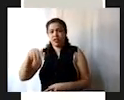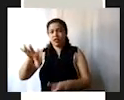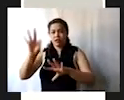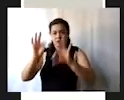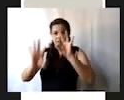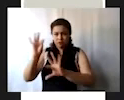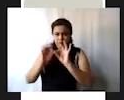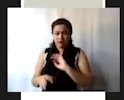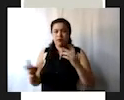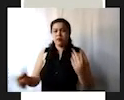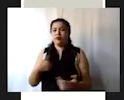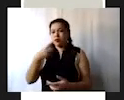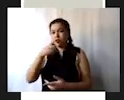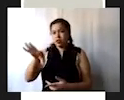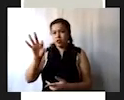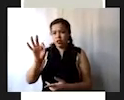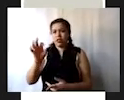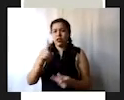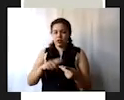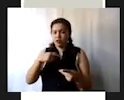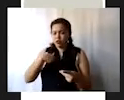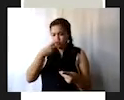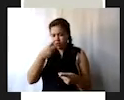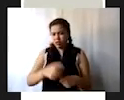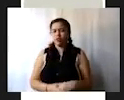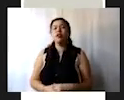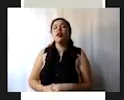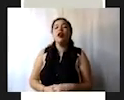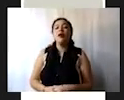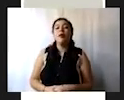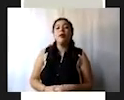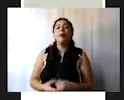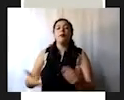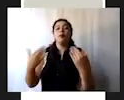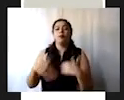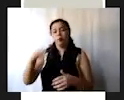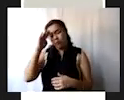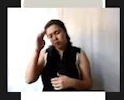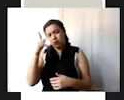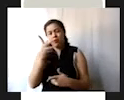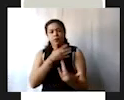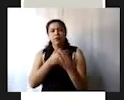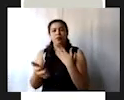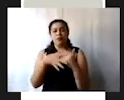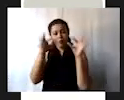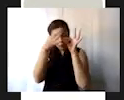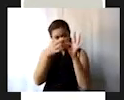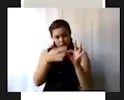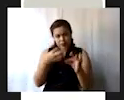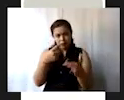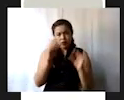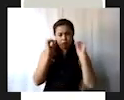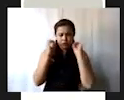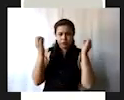Ahorita les voy a decir dónde las encuentran. Después es que piensen un poquito en qué acciones puntuales realiza su